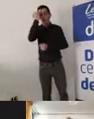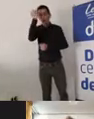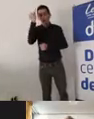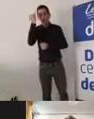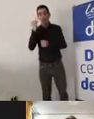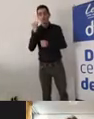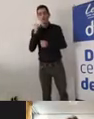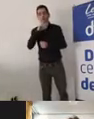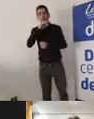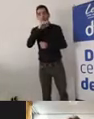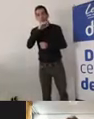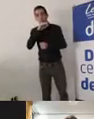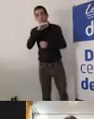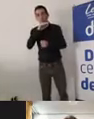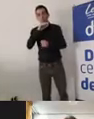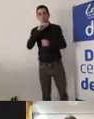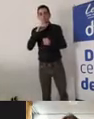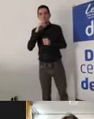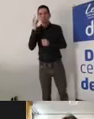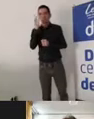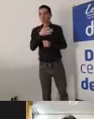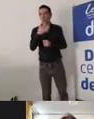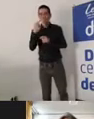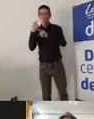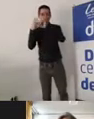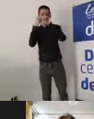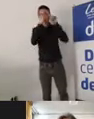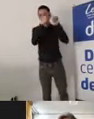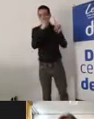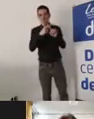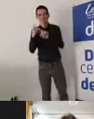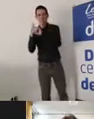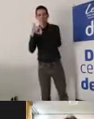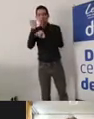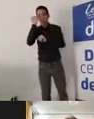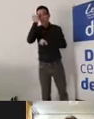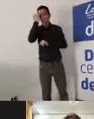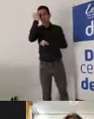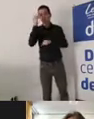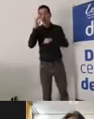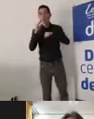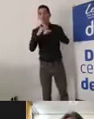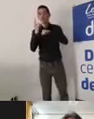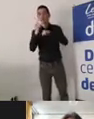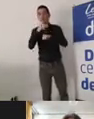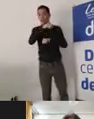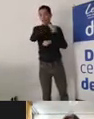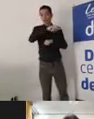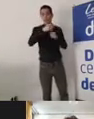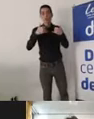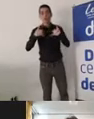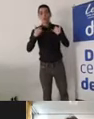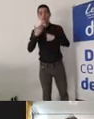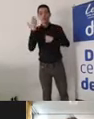causas representan una histórica y sistemática vulneración en sus derechos. La vulneración al derecho a la igualdad y a la equidad de